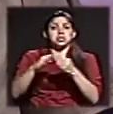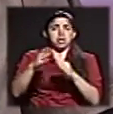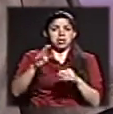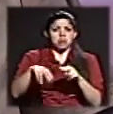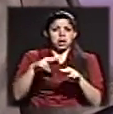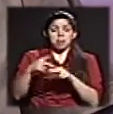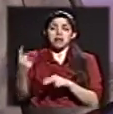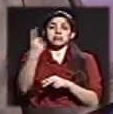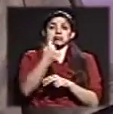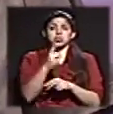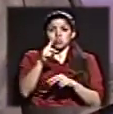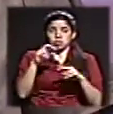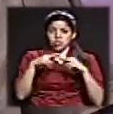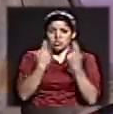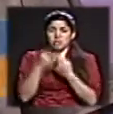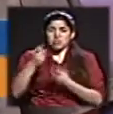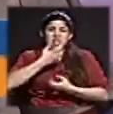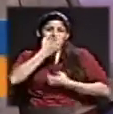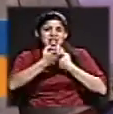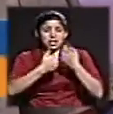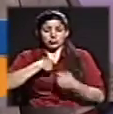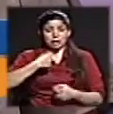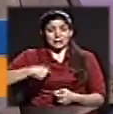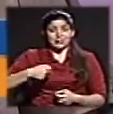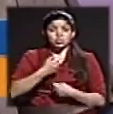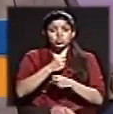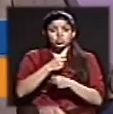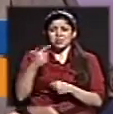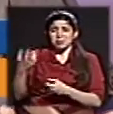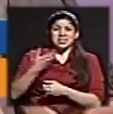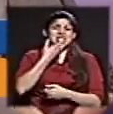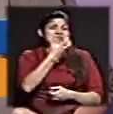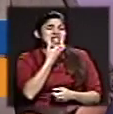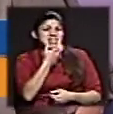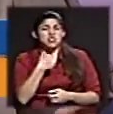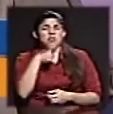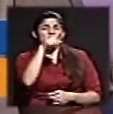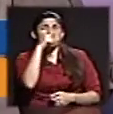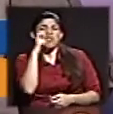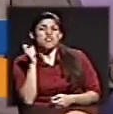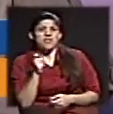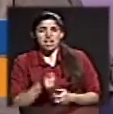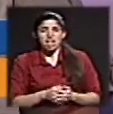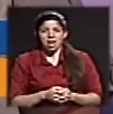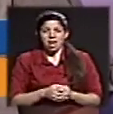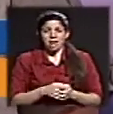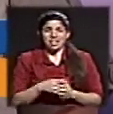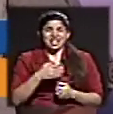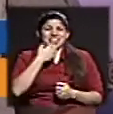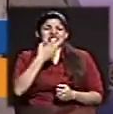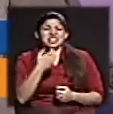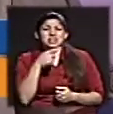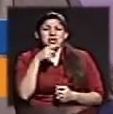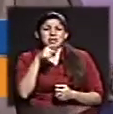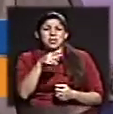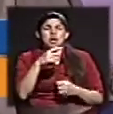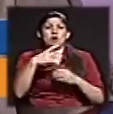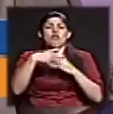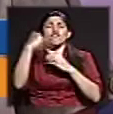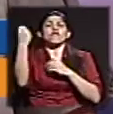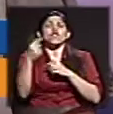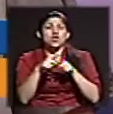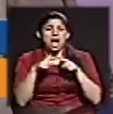una sesión y nos gritaba, y yo como era presidenta municipal me gritó que yo era muy fea, que me gritó que yo era